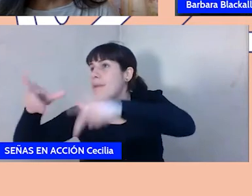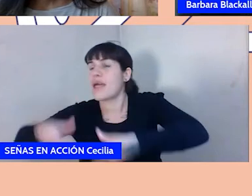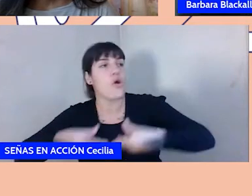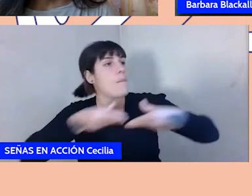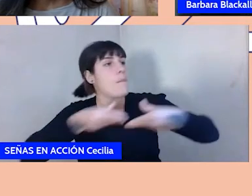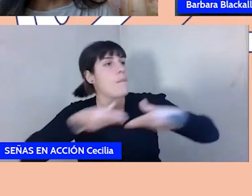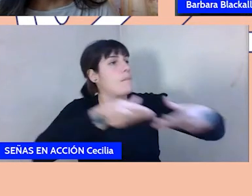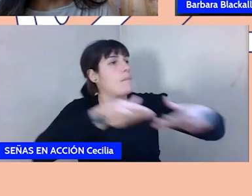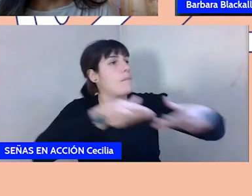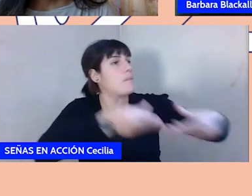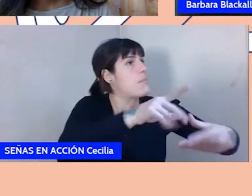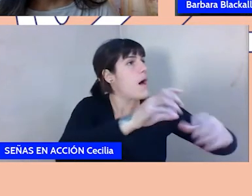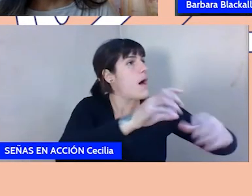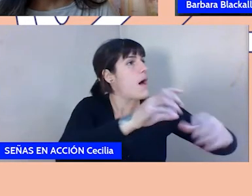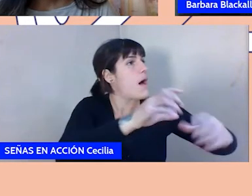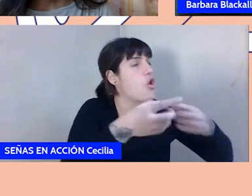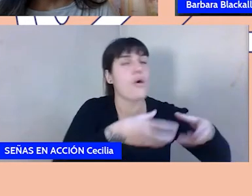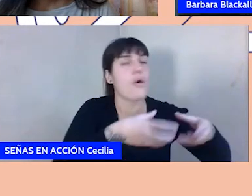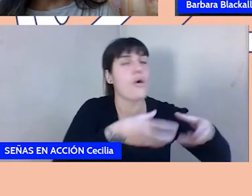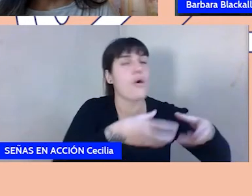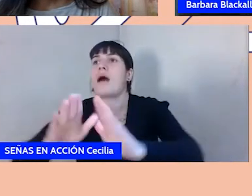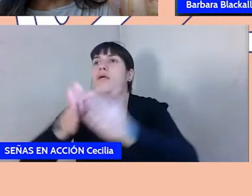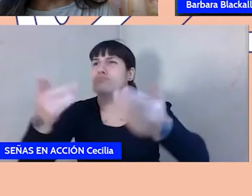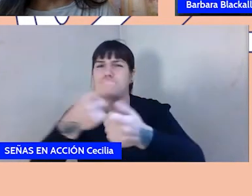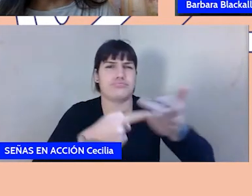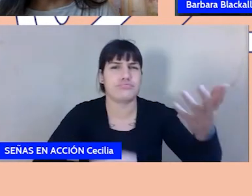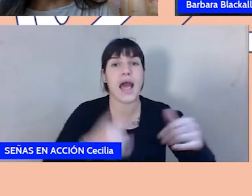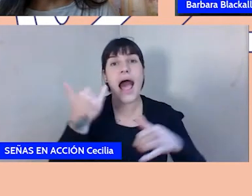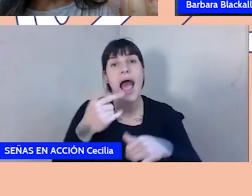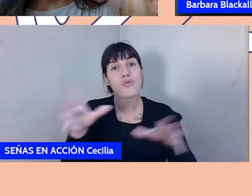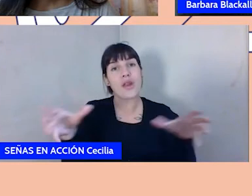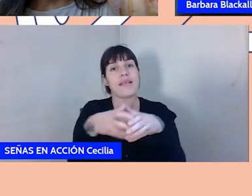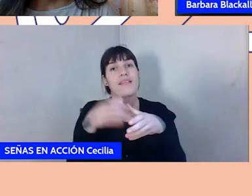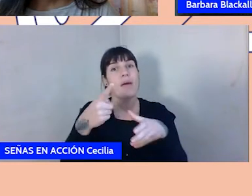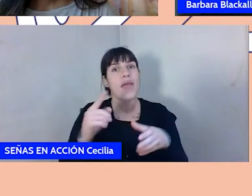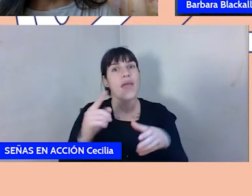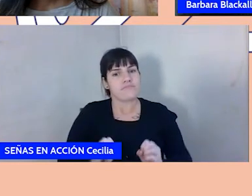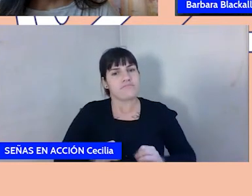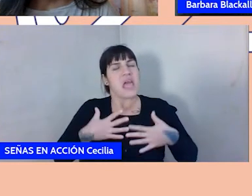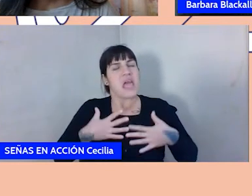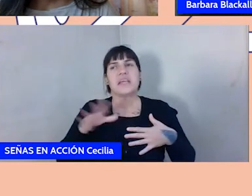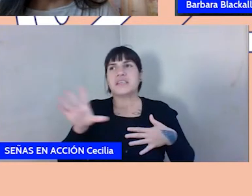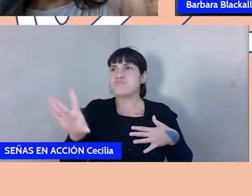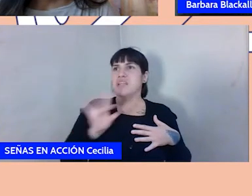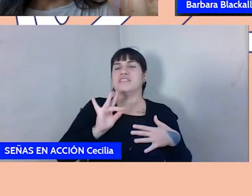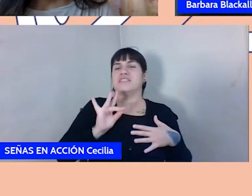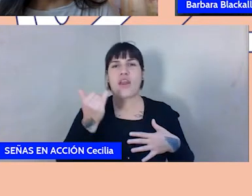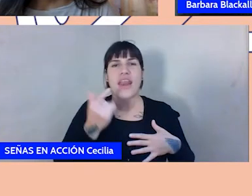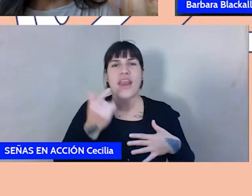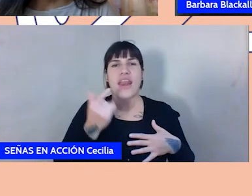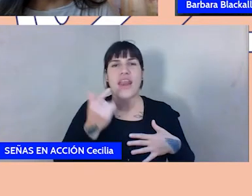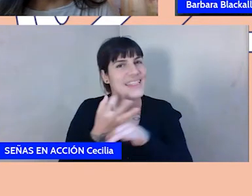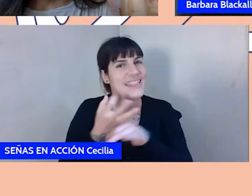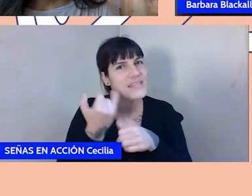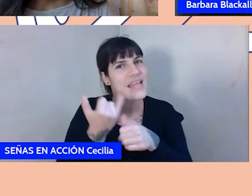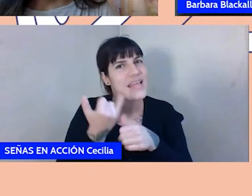donde compartimos algunas ideas sobre temas de los que pueden hablar. Esto incluye tips. Y también, dependiendo de coyunturas globales, lanzamos cada tanto